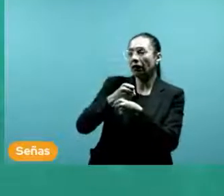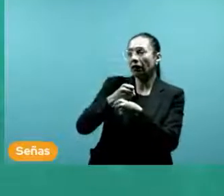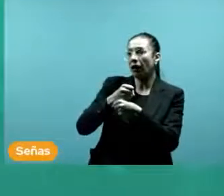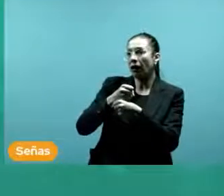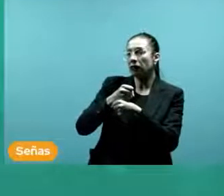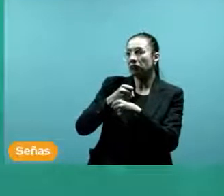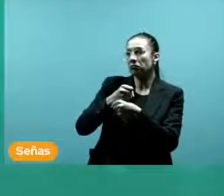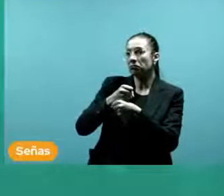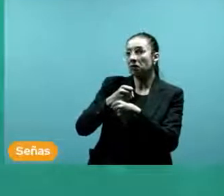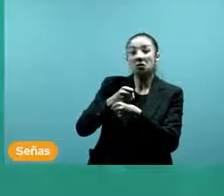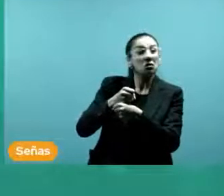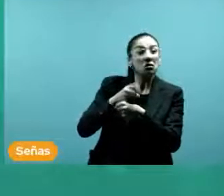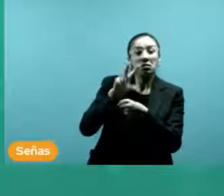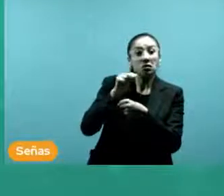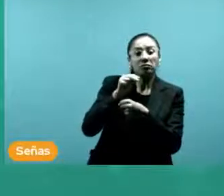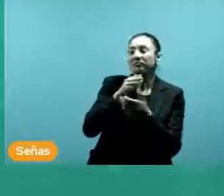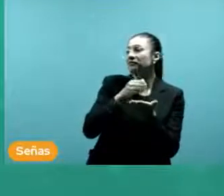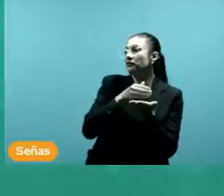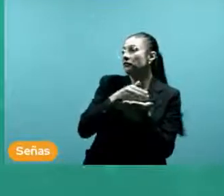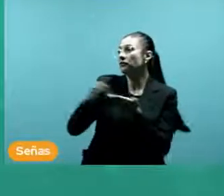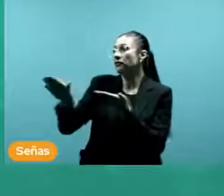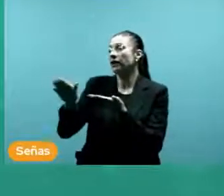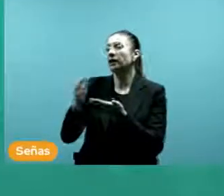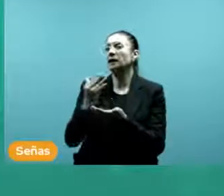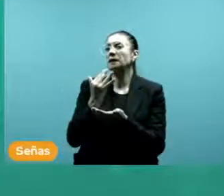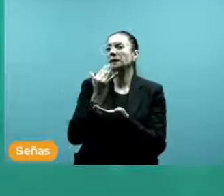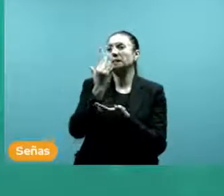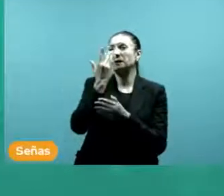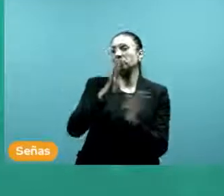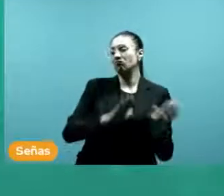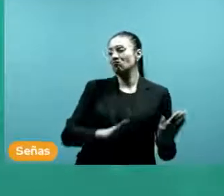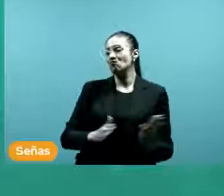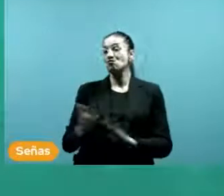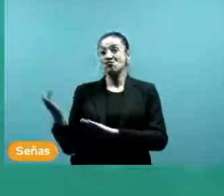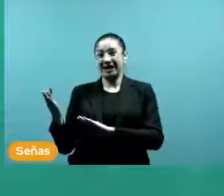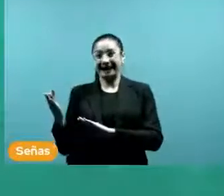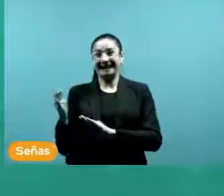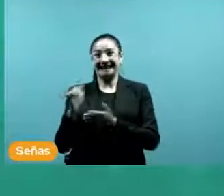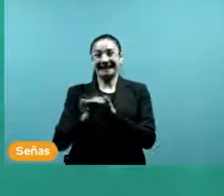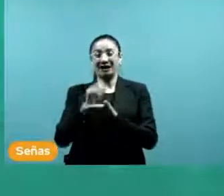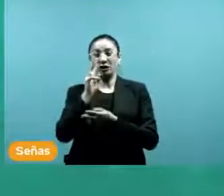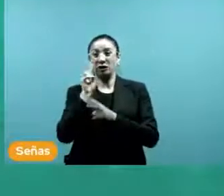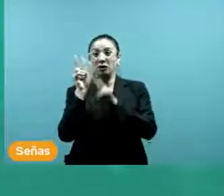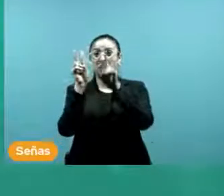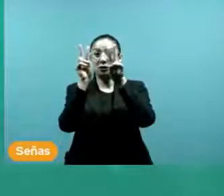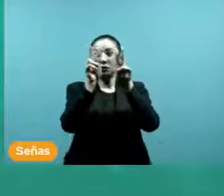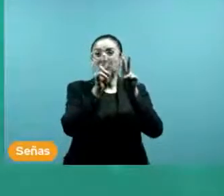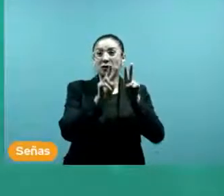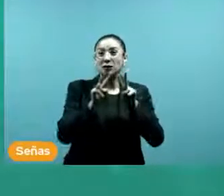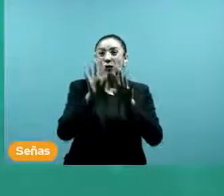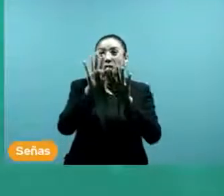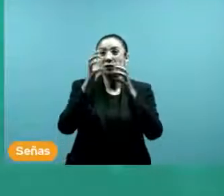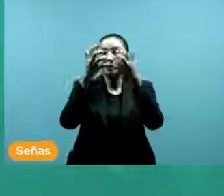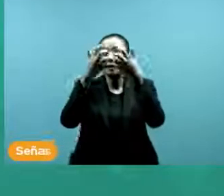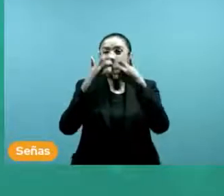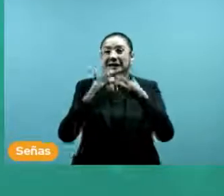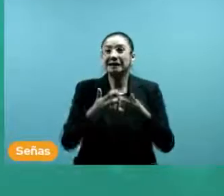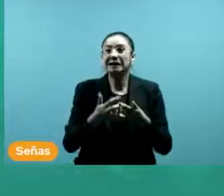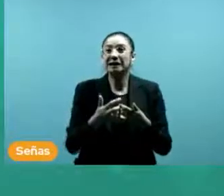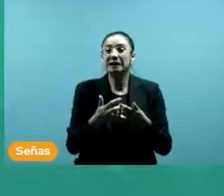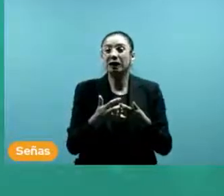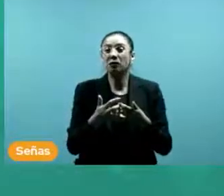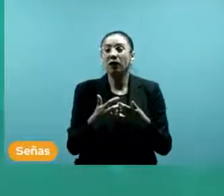ser asesinados en las cámaras de gas. See the final system. Así ustedes pueden ver el último sistema